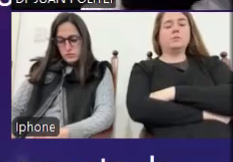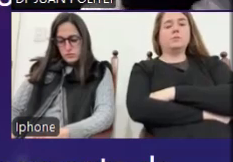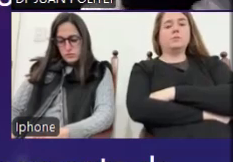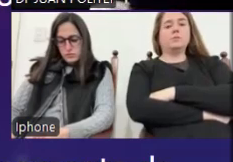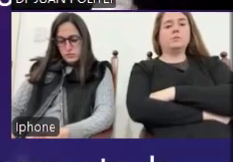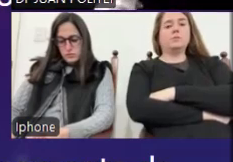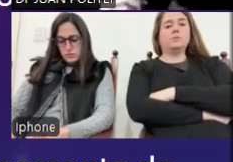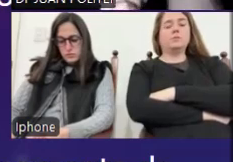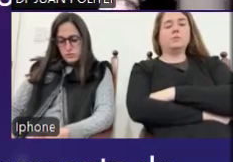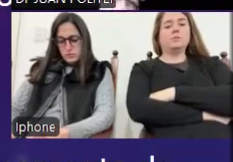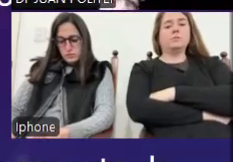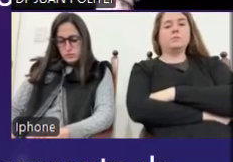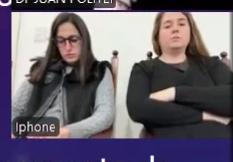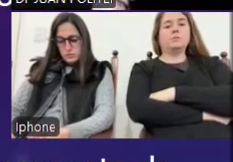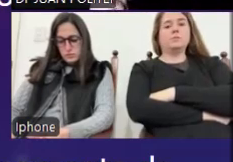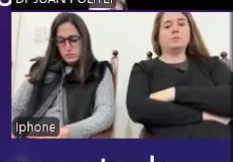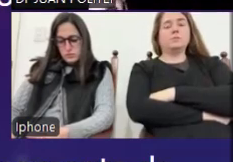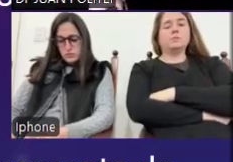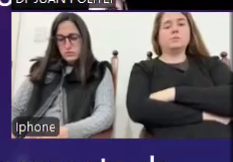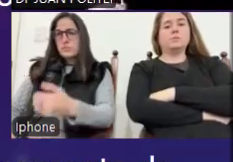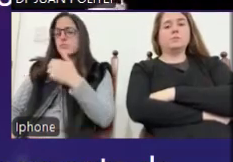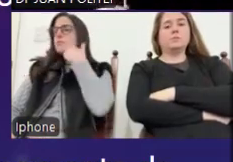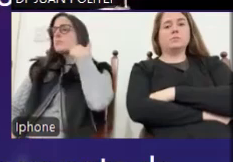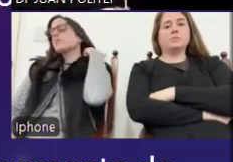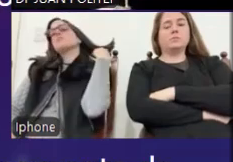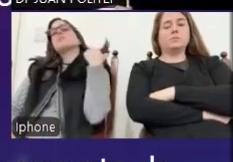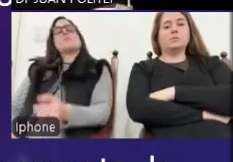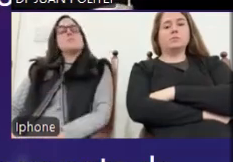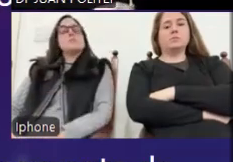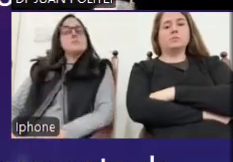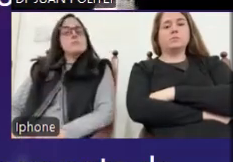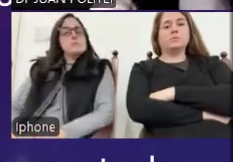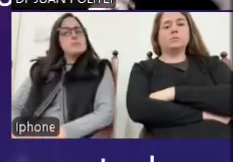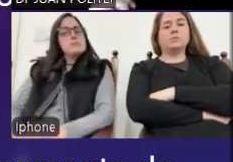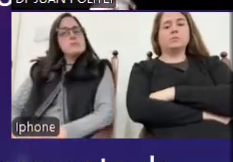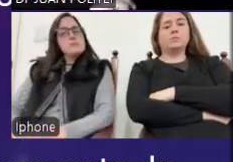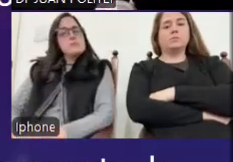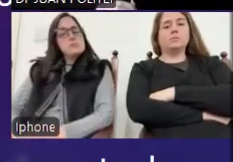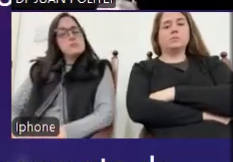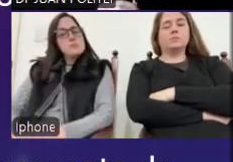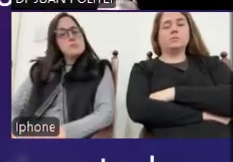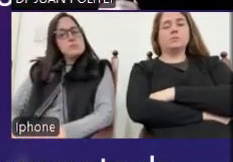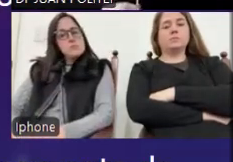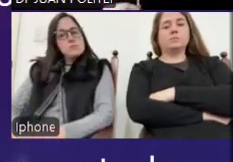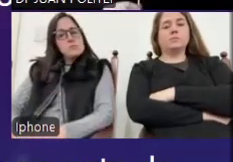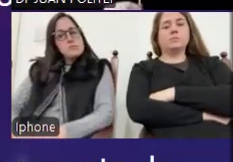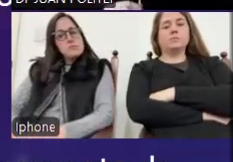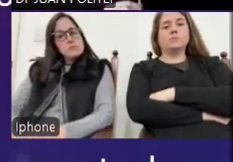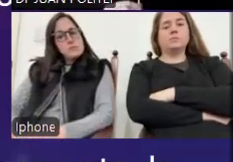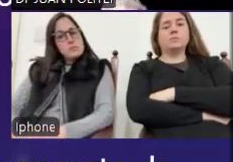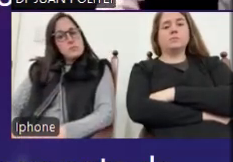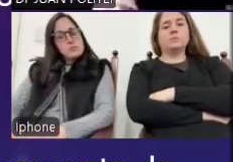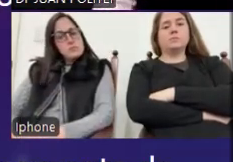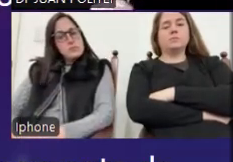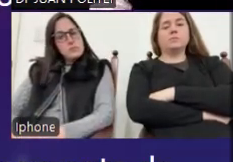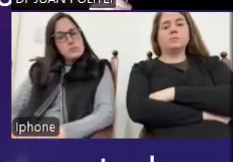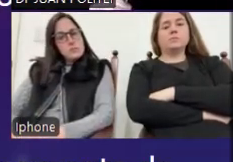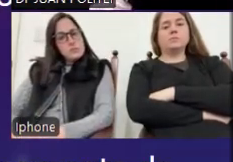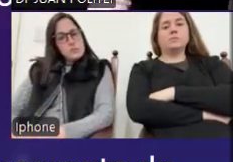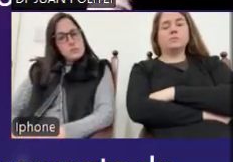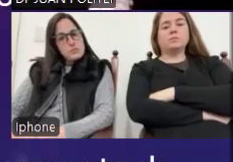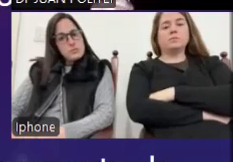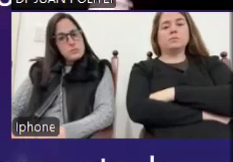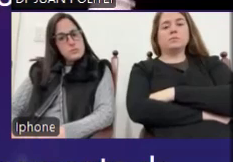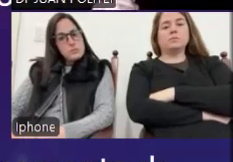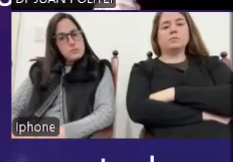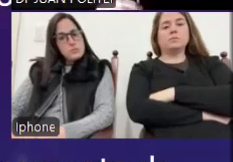sabemos, lo que va a pasar es nada si queda embarazada. Porque el Replagal y el Fabracime se da